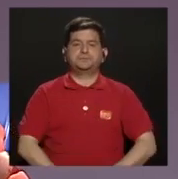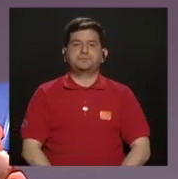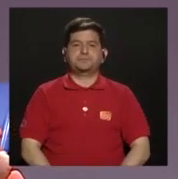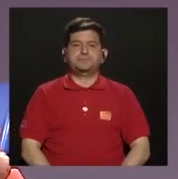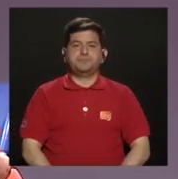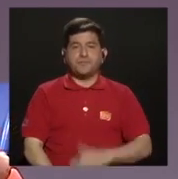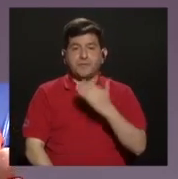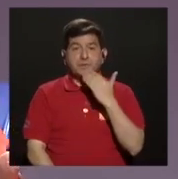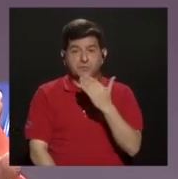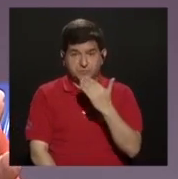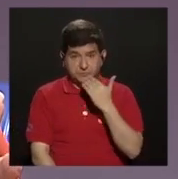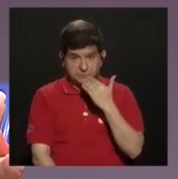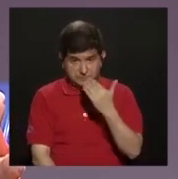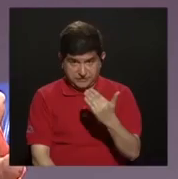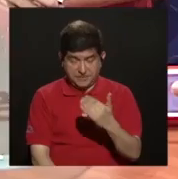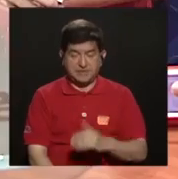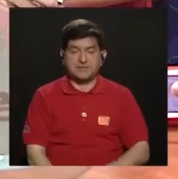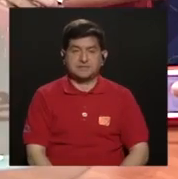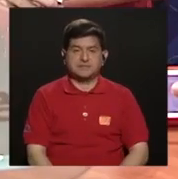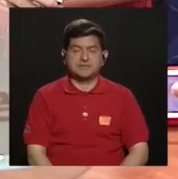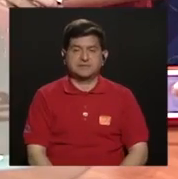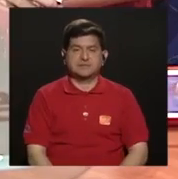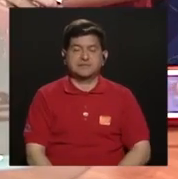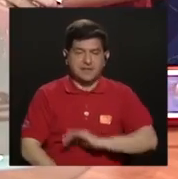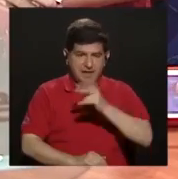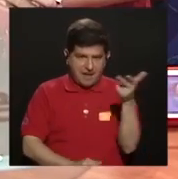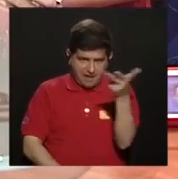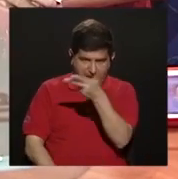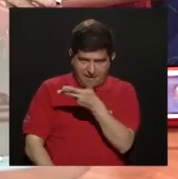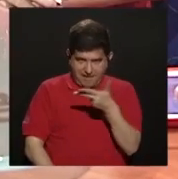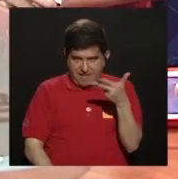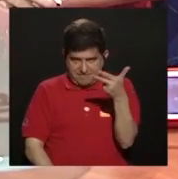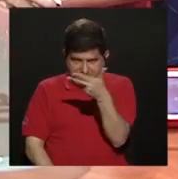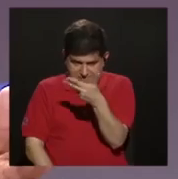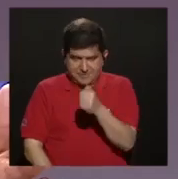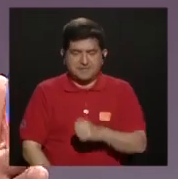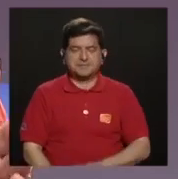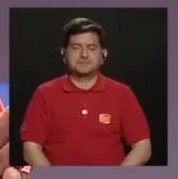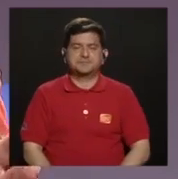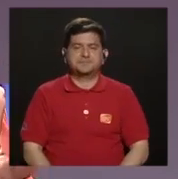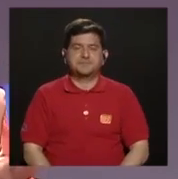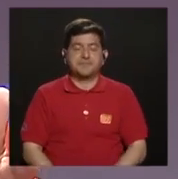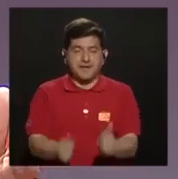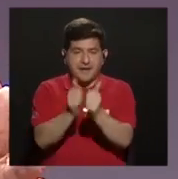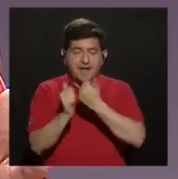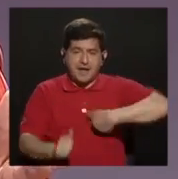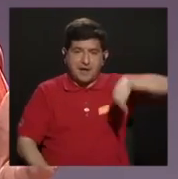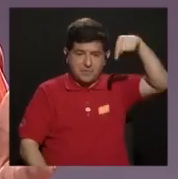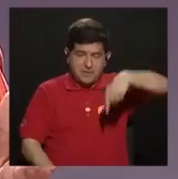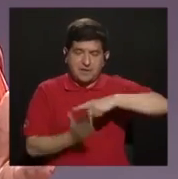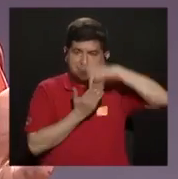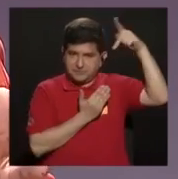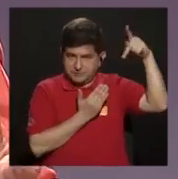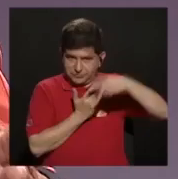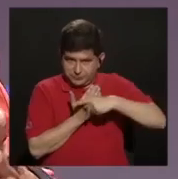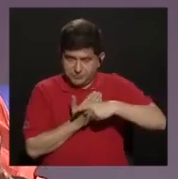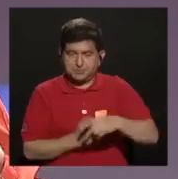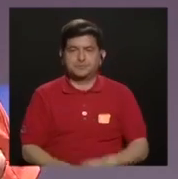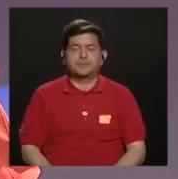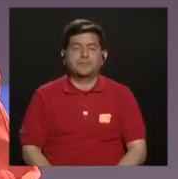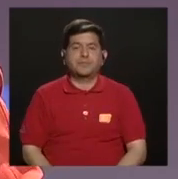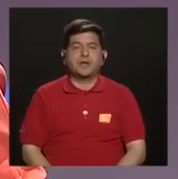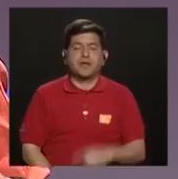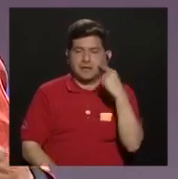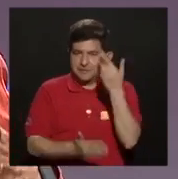Muchas gracias, muchísimas gracias Antonella, muchísimas gracias Dayana y Jimena por acompañarnos en Irreverencias, por dar